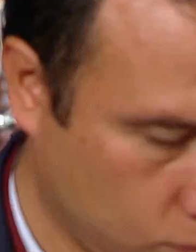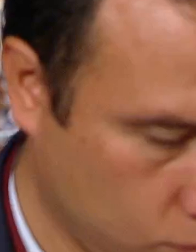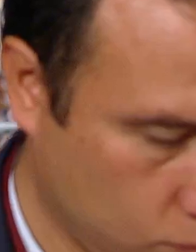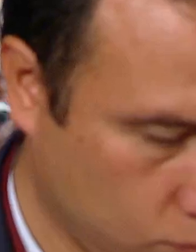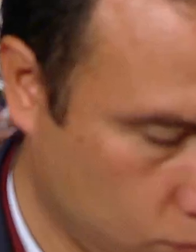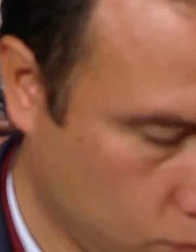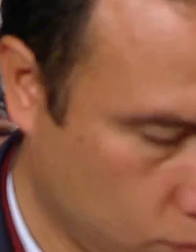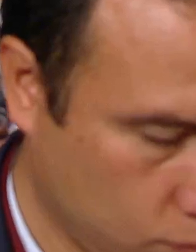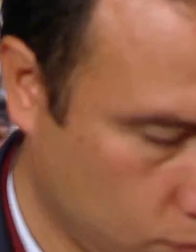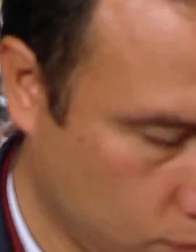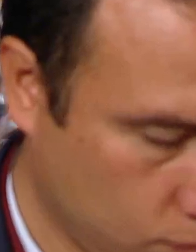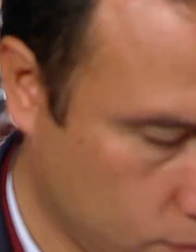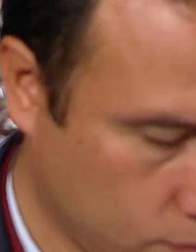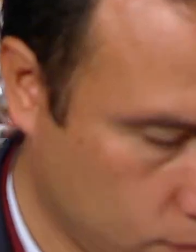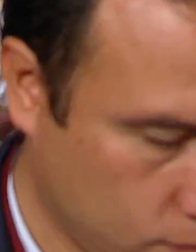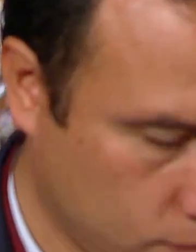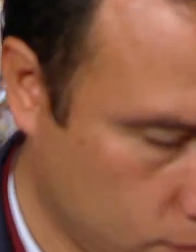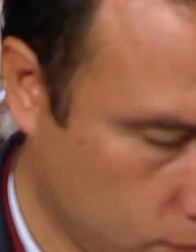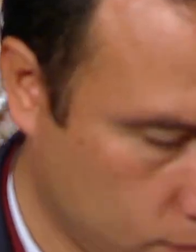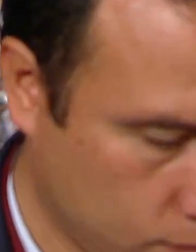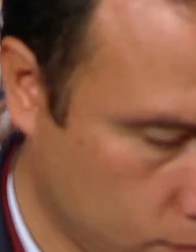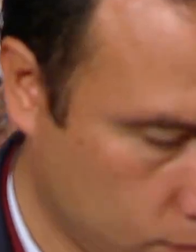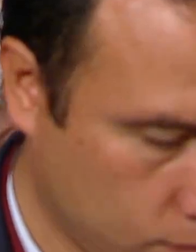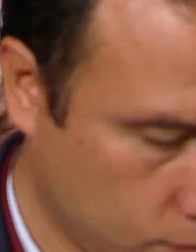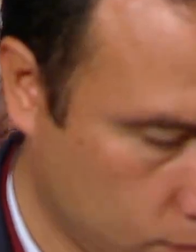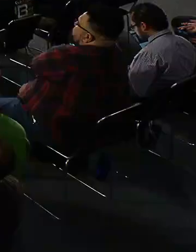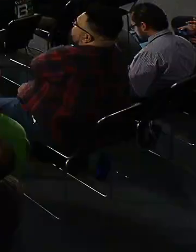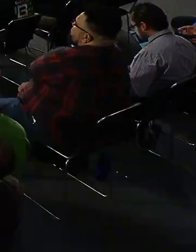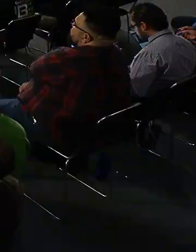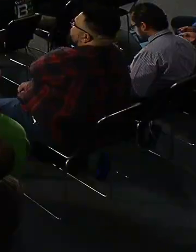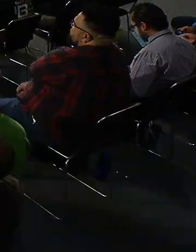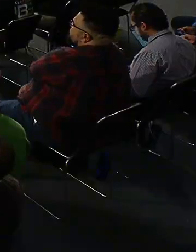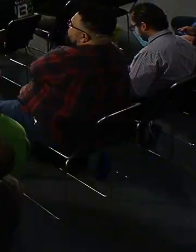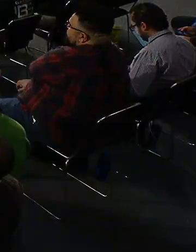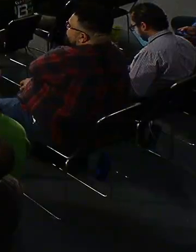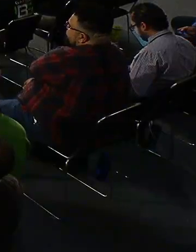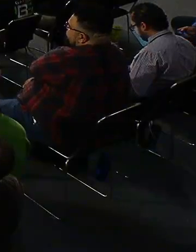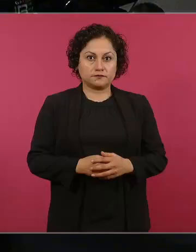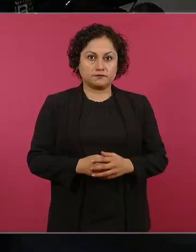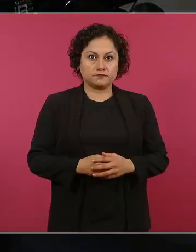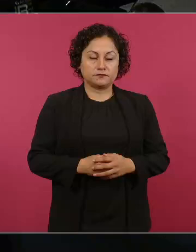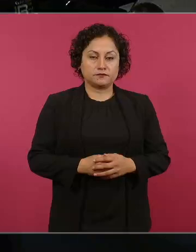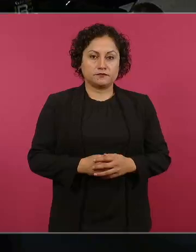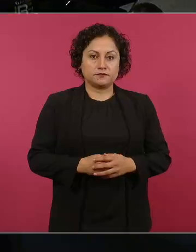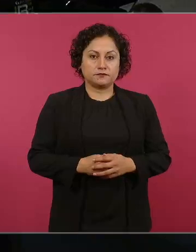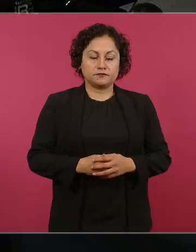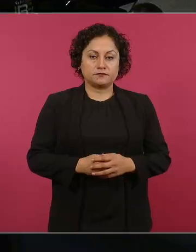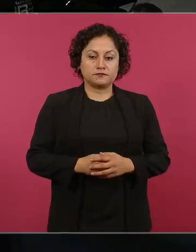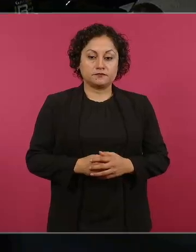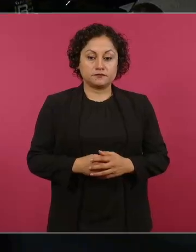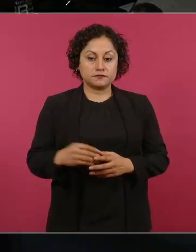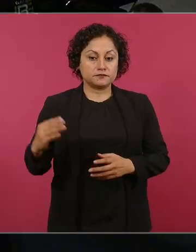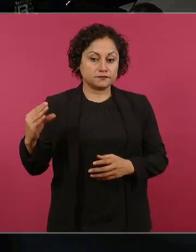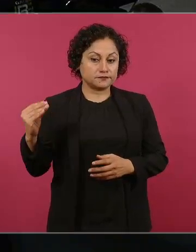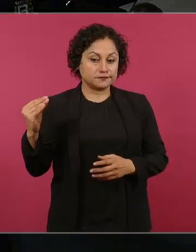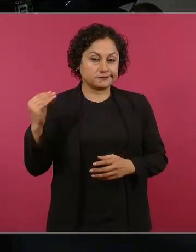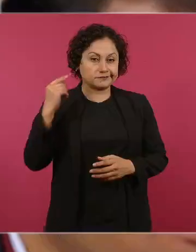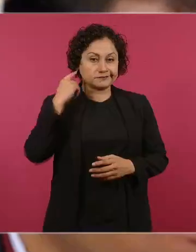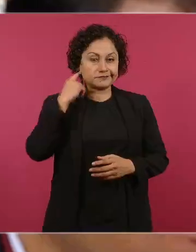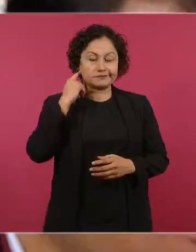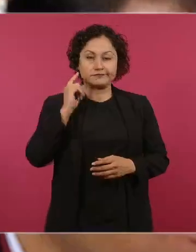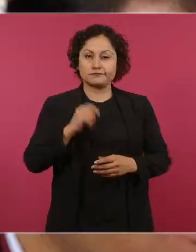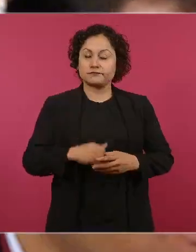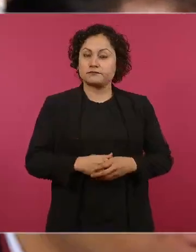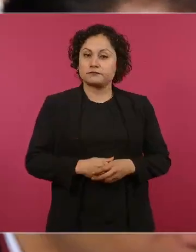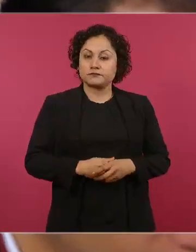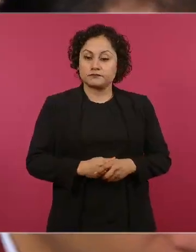tema sí lo han revisado? Porque hay casos de algunos derechohabientes que sacaron créditos que desafortunadamente, bueno,